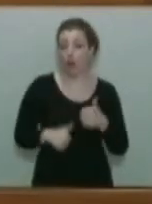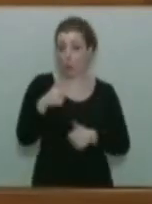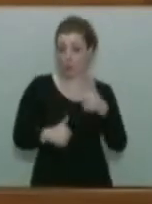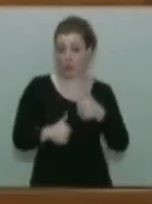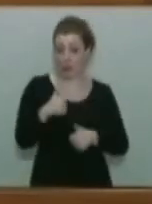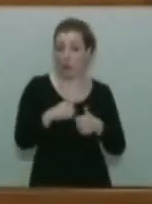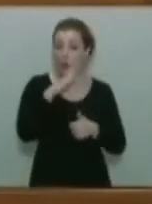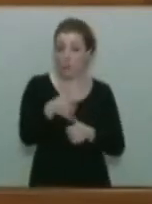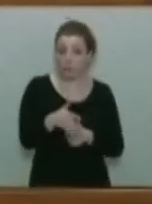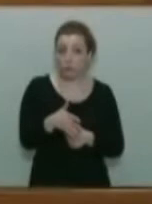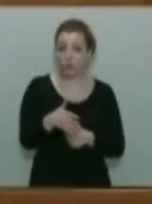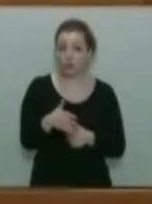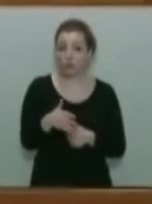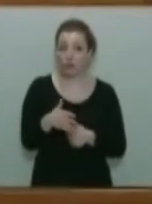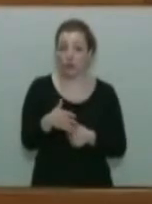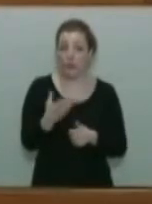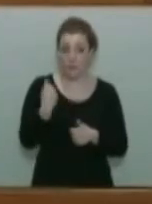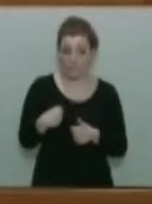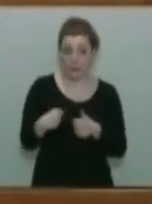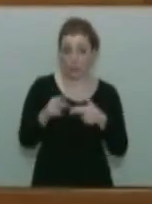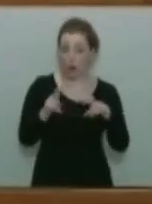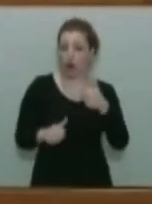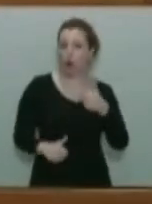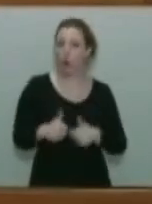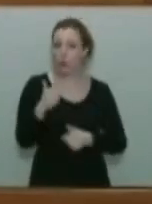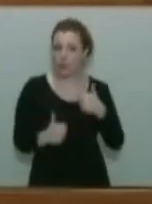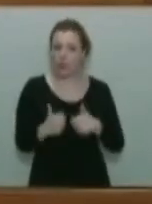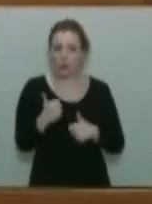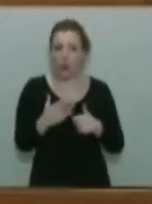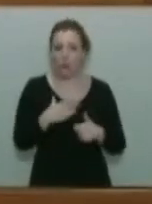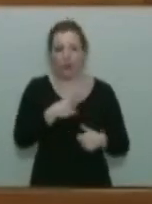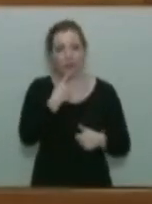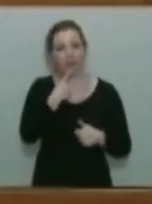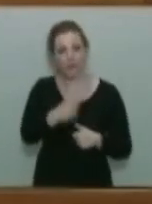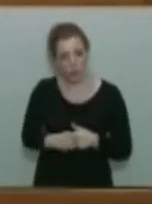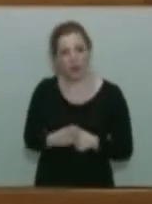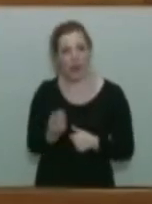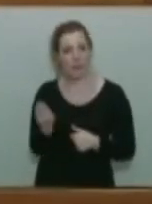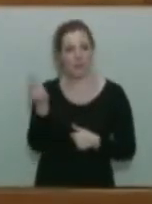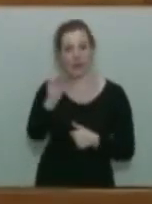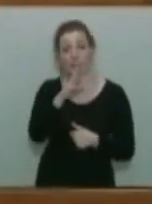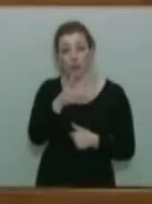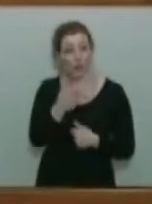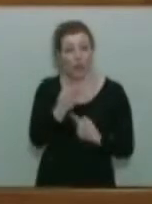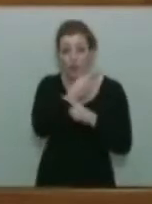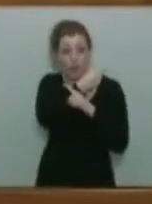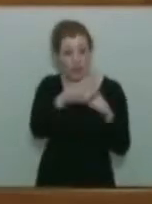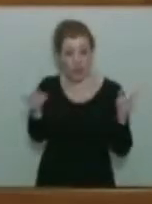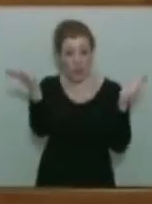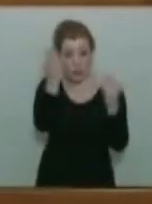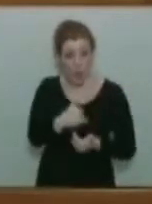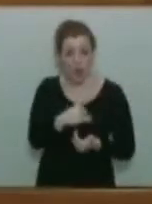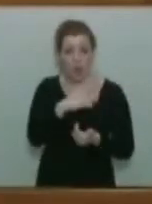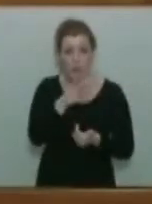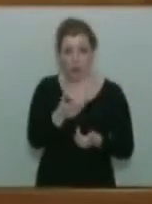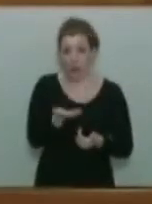Bien, en todo caso, esa concurrencia competitiva añade alguna otra dificultad. Usted dice que no va a haber ninguna diferencia, que es lo mismo que se